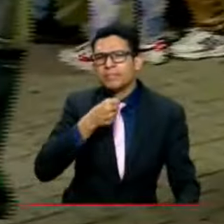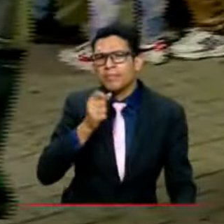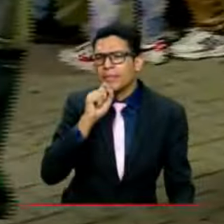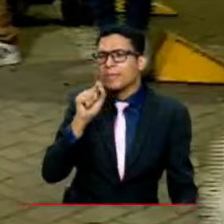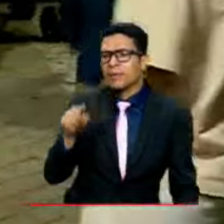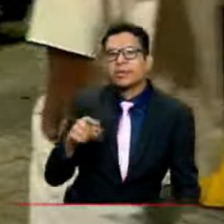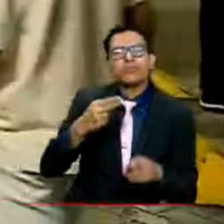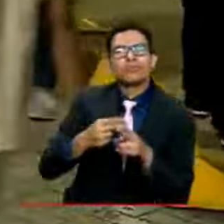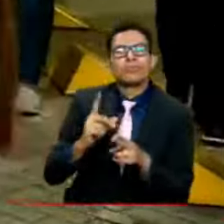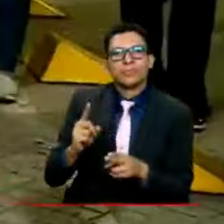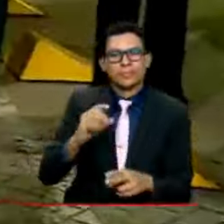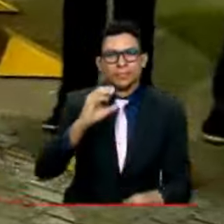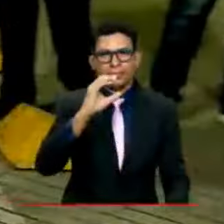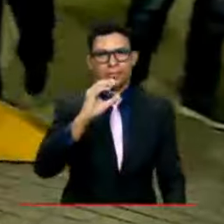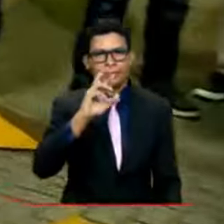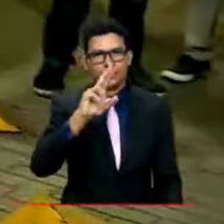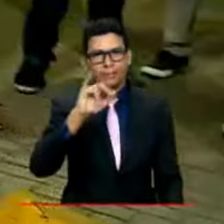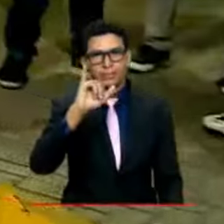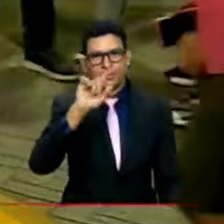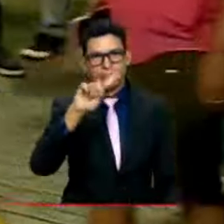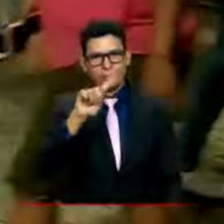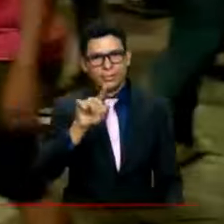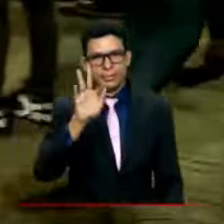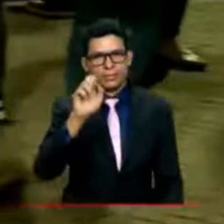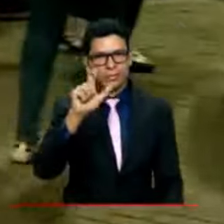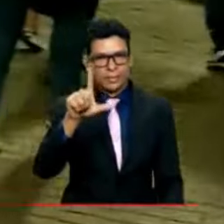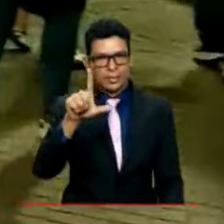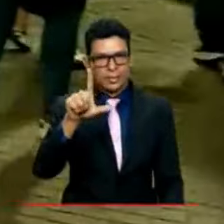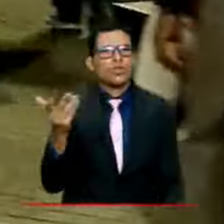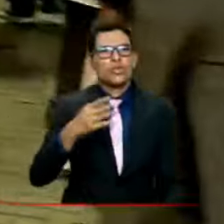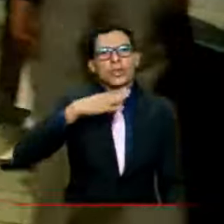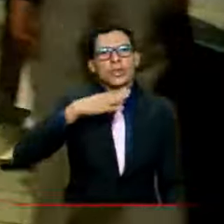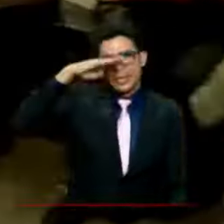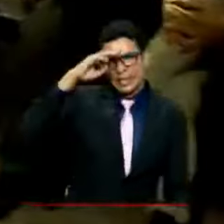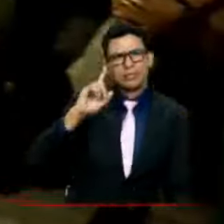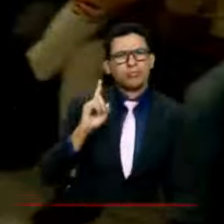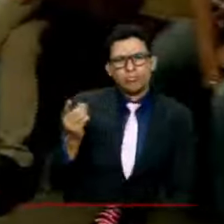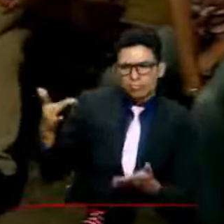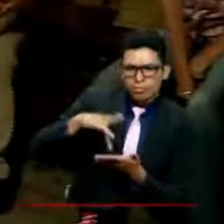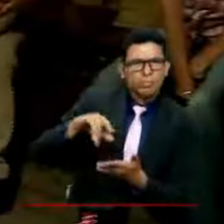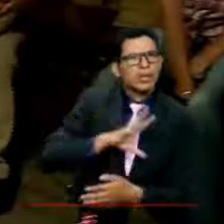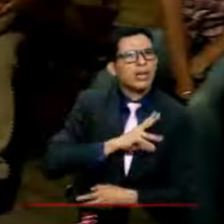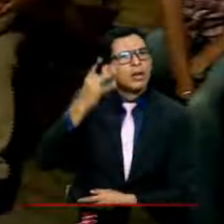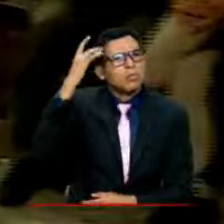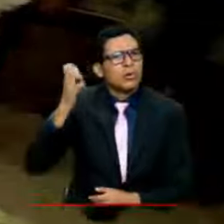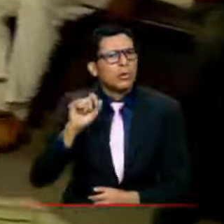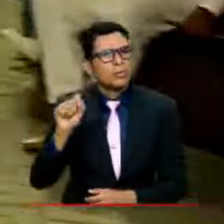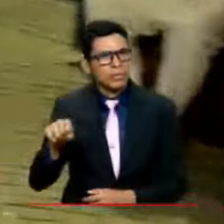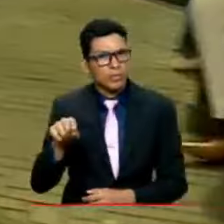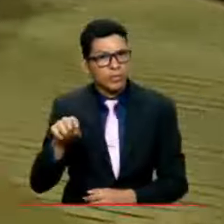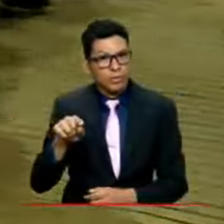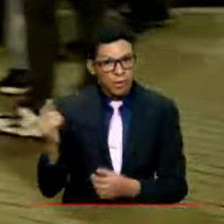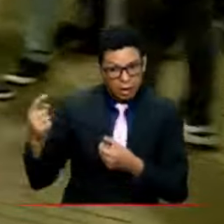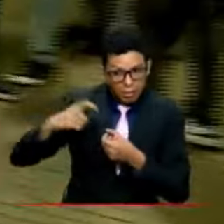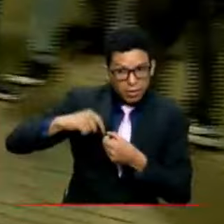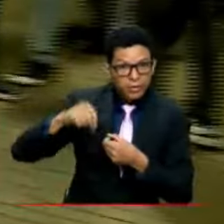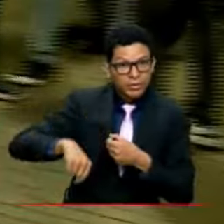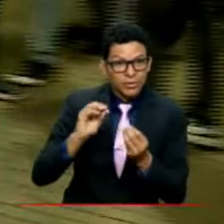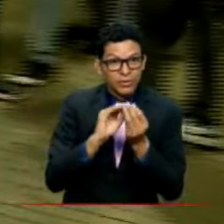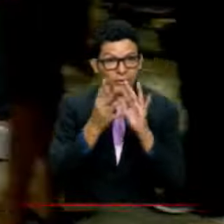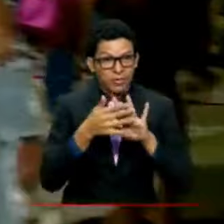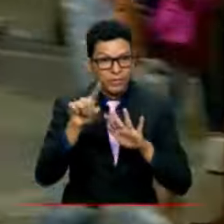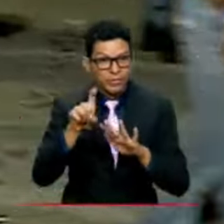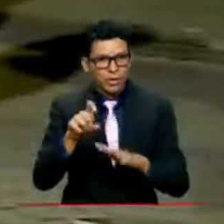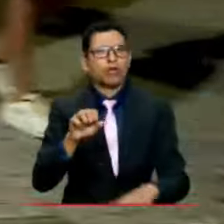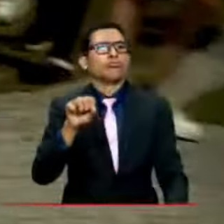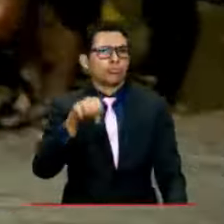noches, su nombre. Buenas noches, Cristóbal. ¿De dónde es? De Medellín. ¿Y por qué viene a la ciudad de Cali? ¿Lo enamoró la COP16? Sí, por supuesto,